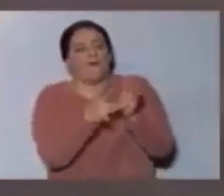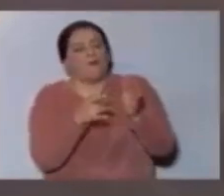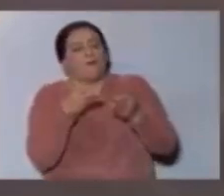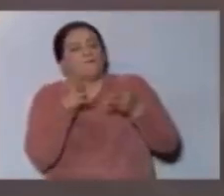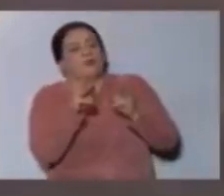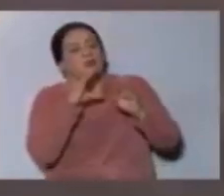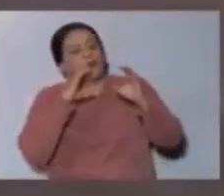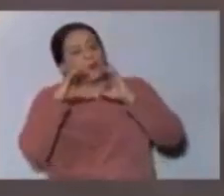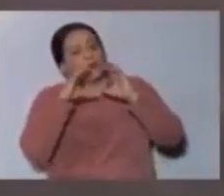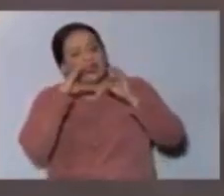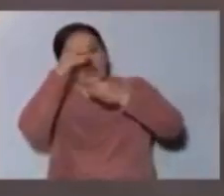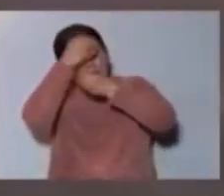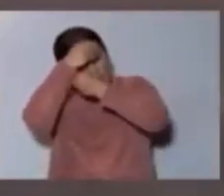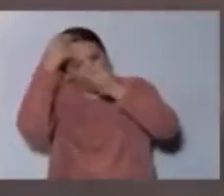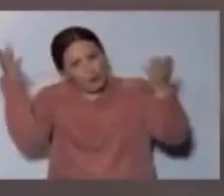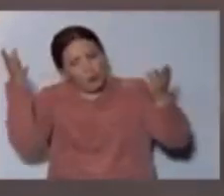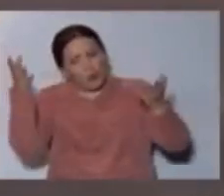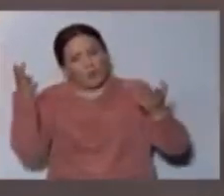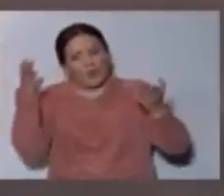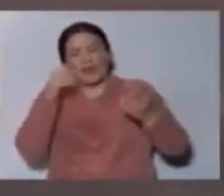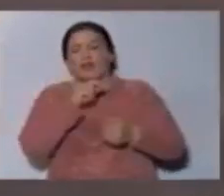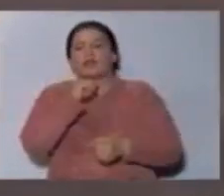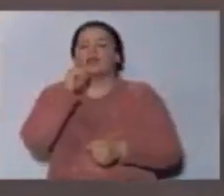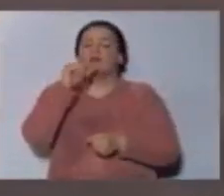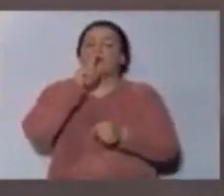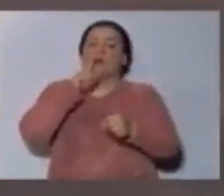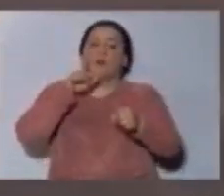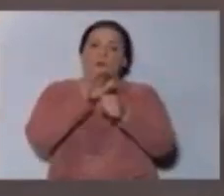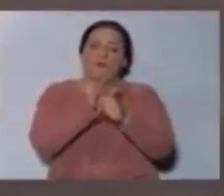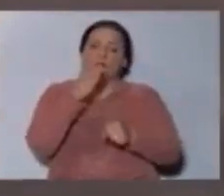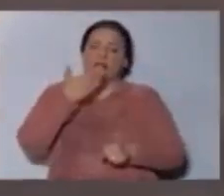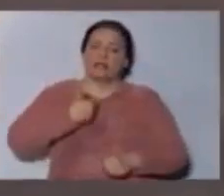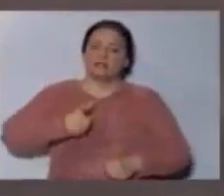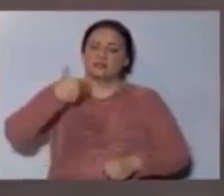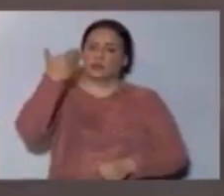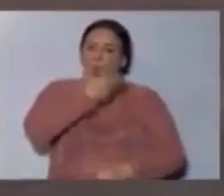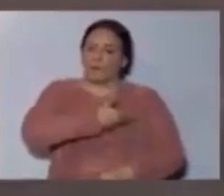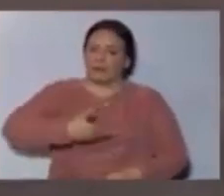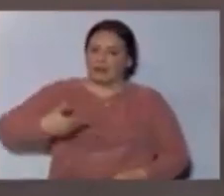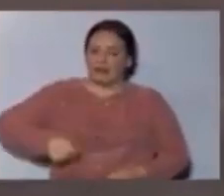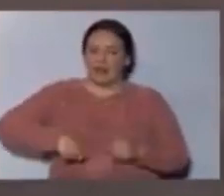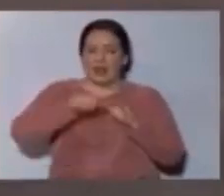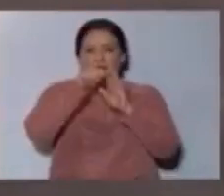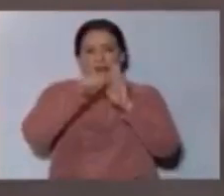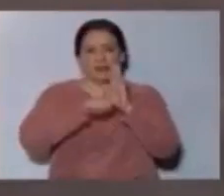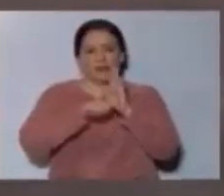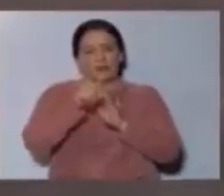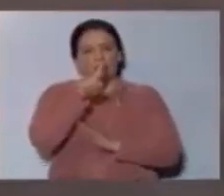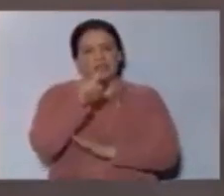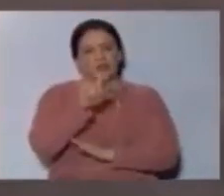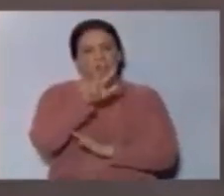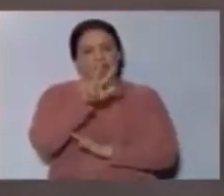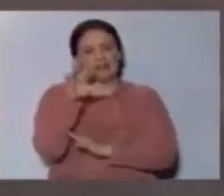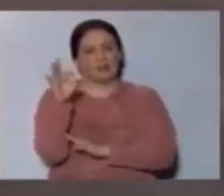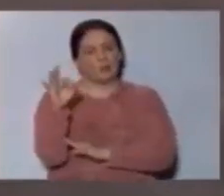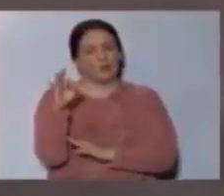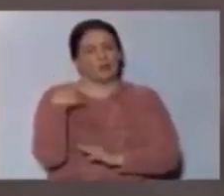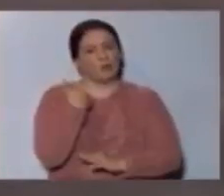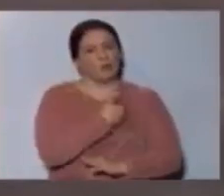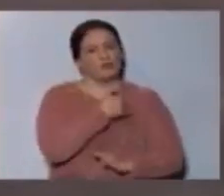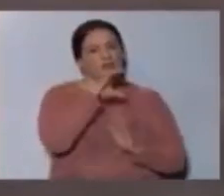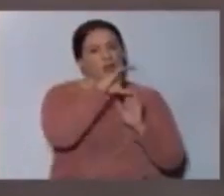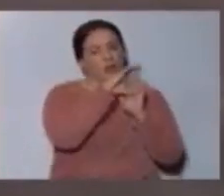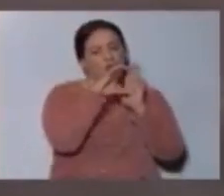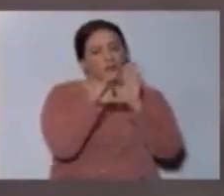comunicación para hacerlo. Incumple, señor presidente, con el artículo 139 de nuestra